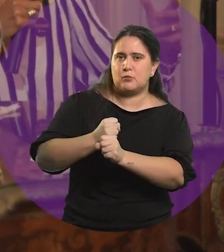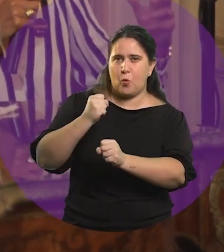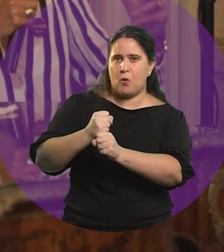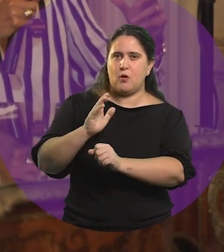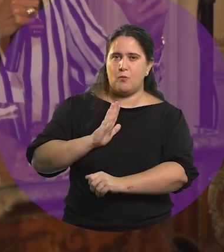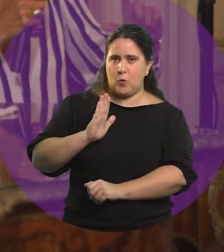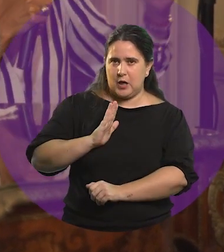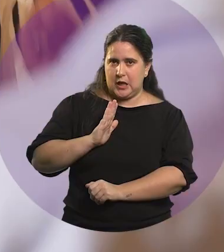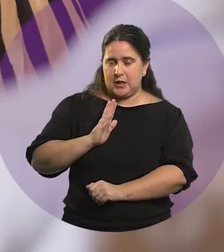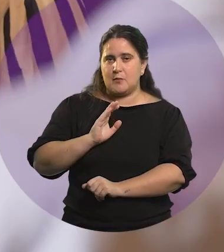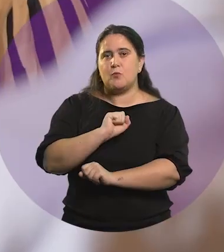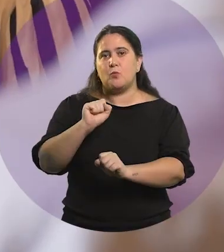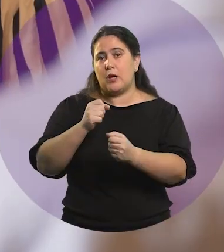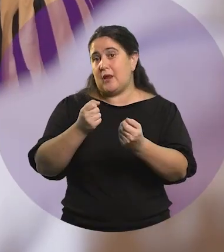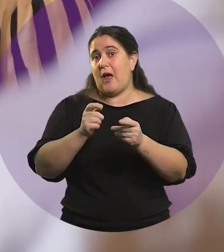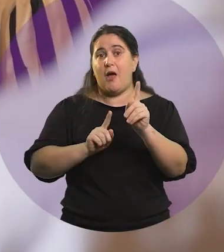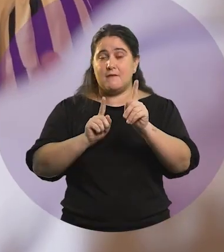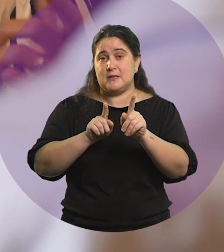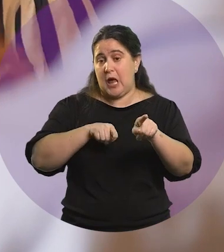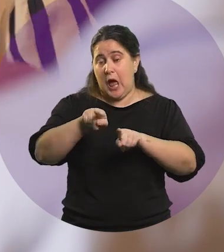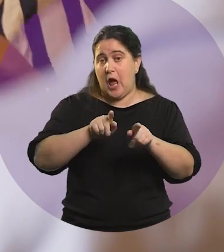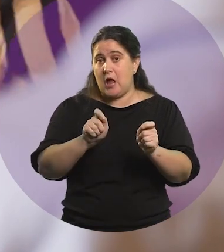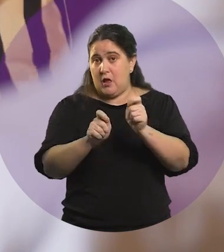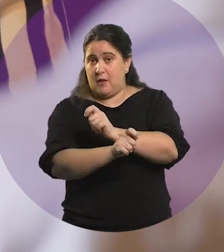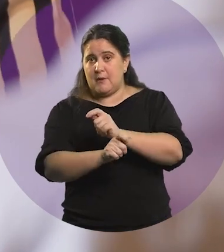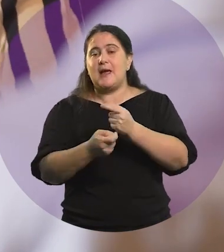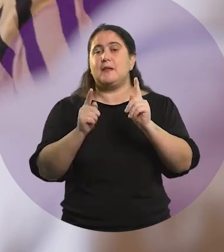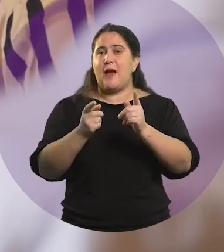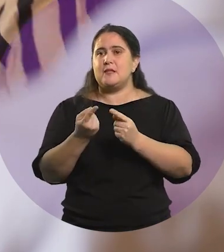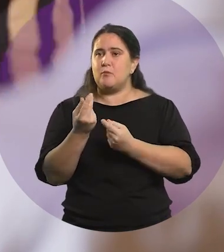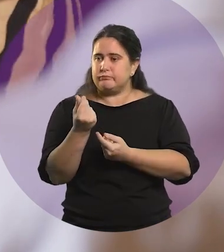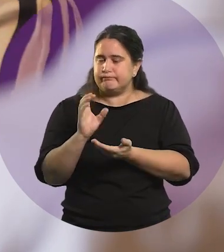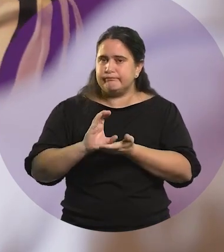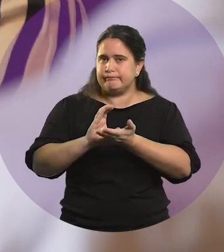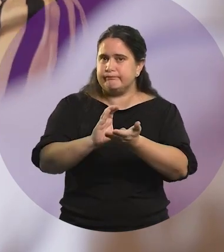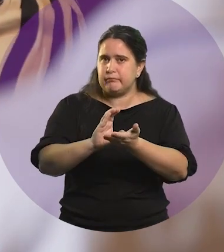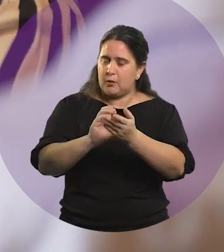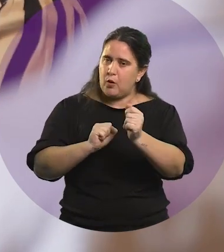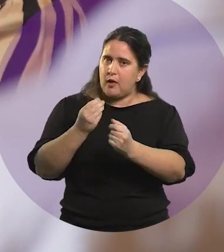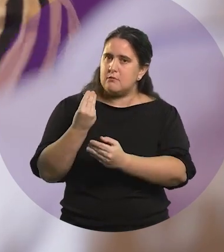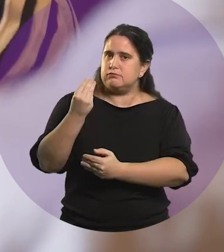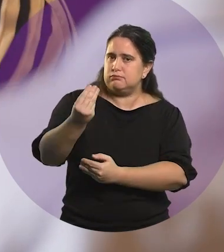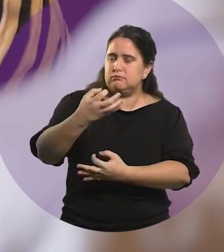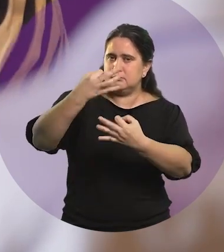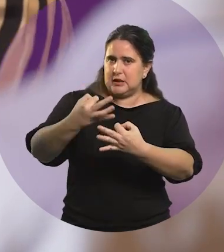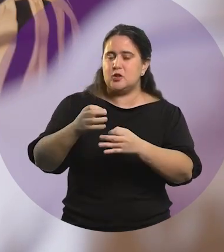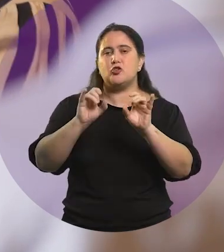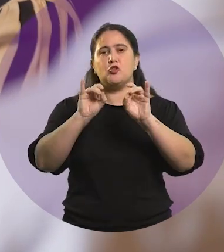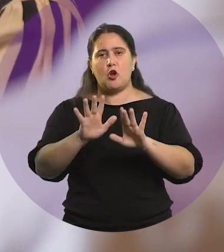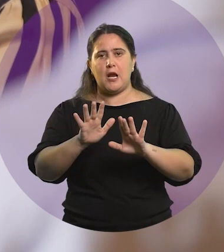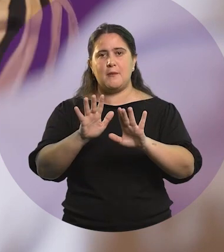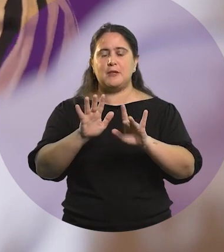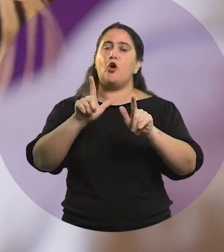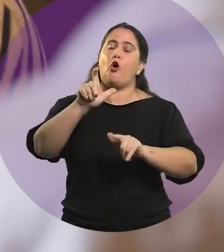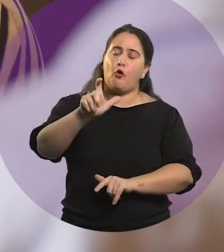que las mujeres podamos hacer una transición de carrera muchas veces, también cómo financiar que podamos desarrollar esas habilidades, no solo a